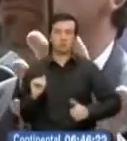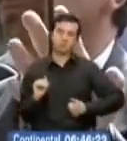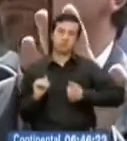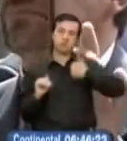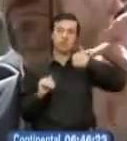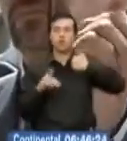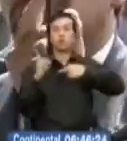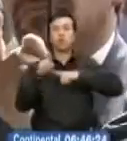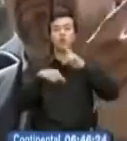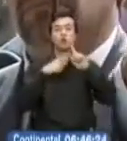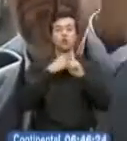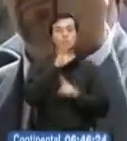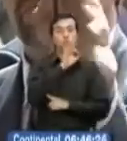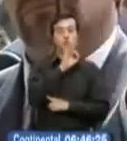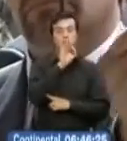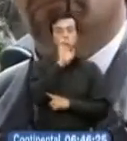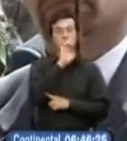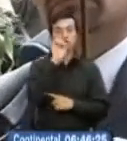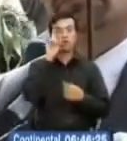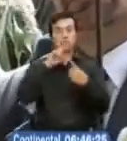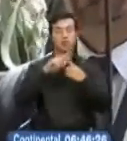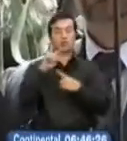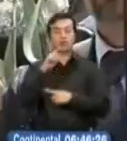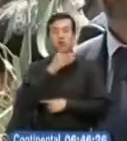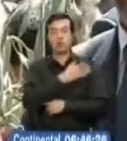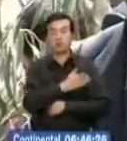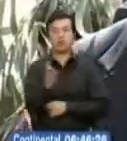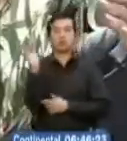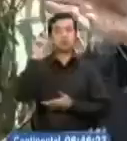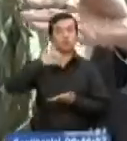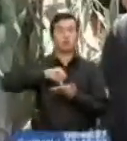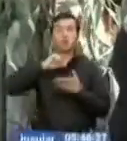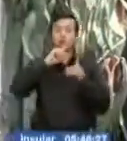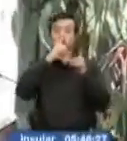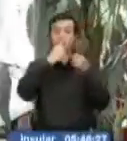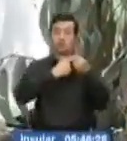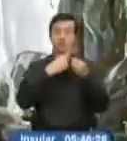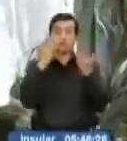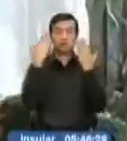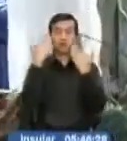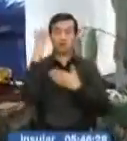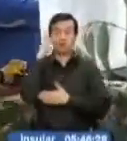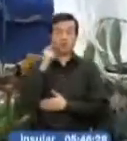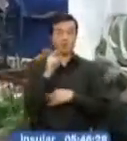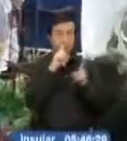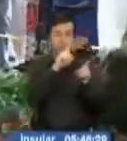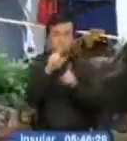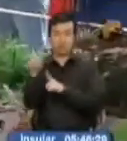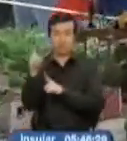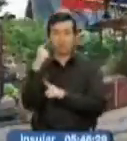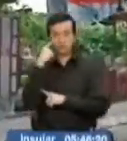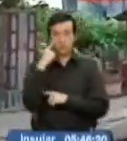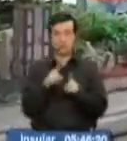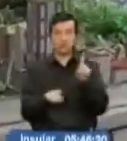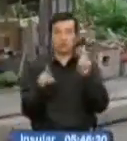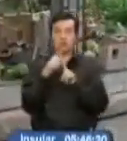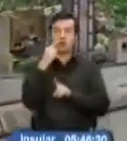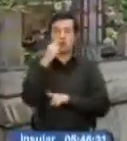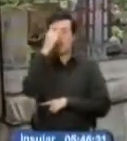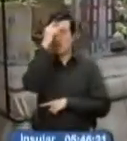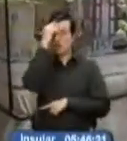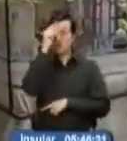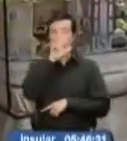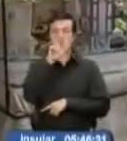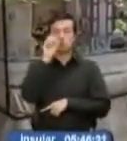se la realizó entre el 9 y el 10 de enero de este año en ciudades como Quito, Guayaquil y Cuenca. Los resultados arrojan los siguientes datos: Glass 30